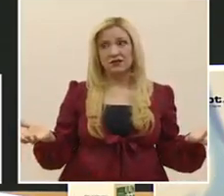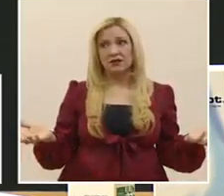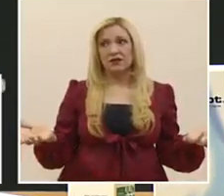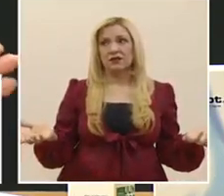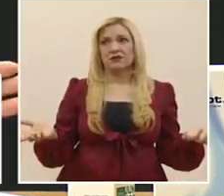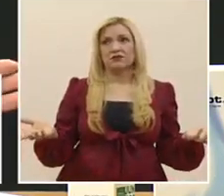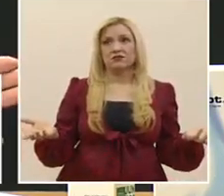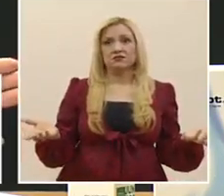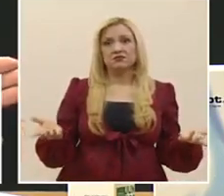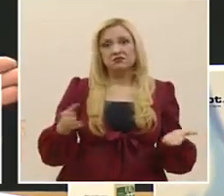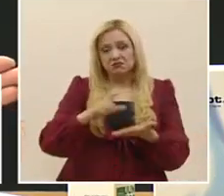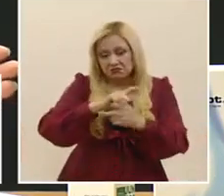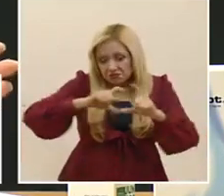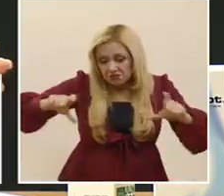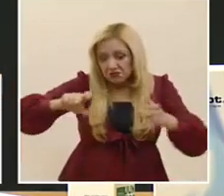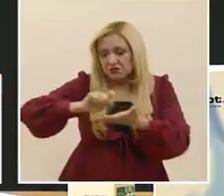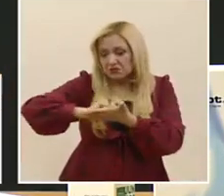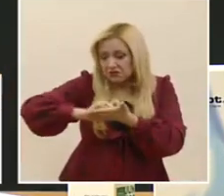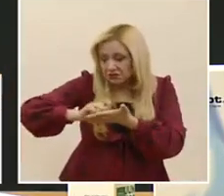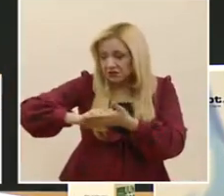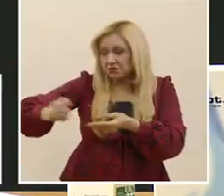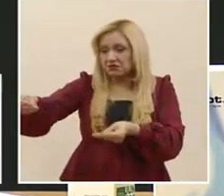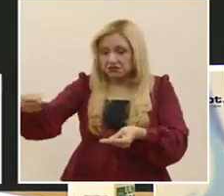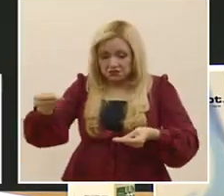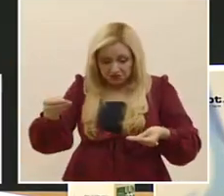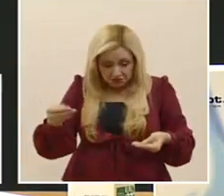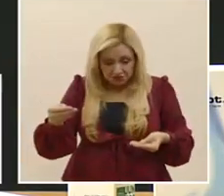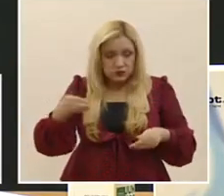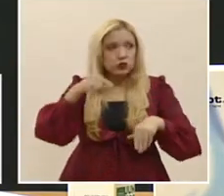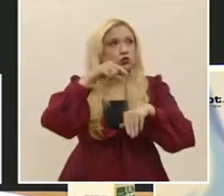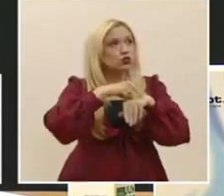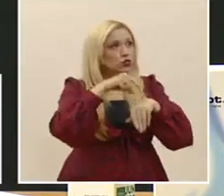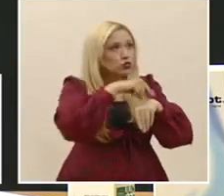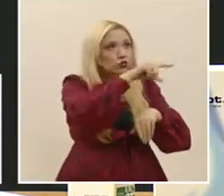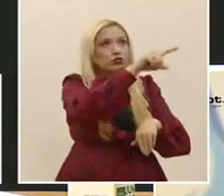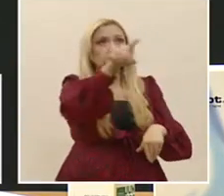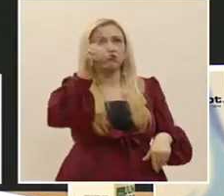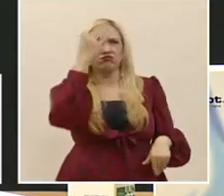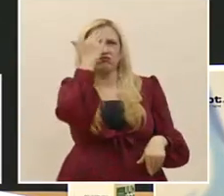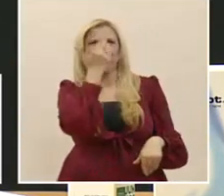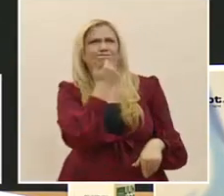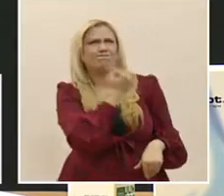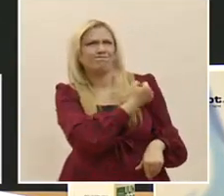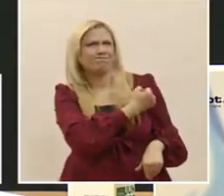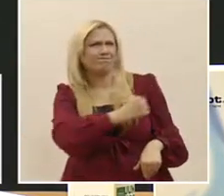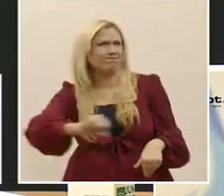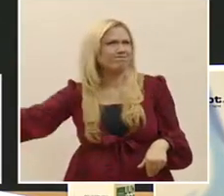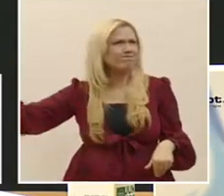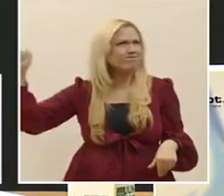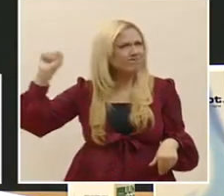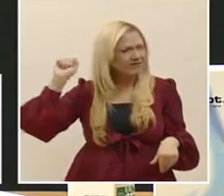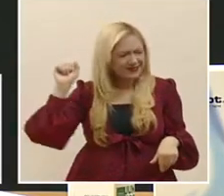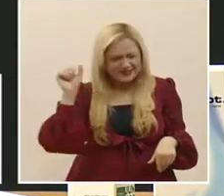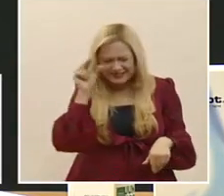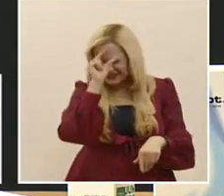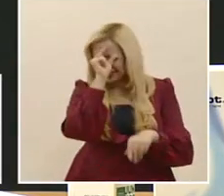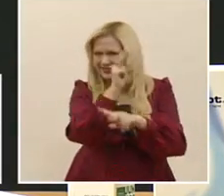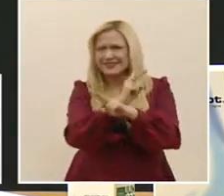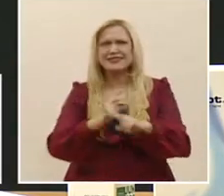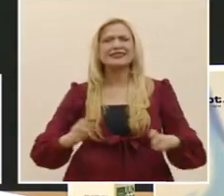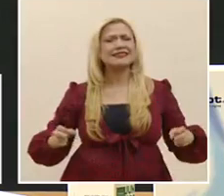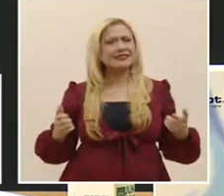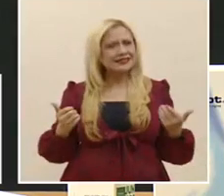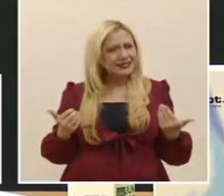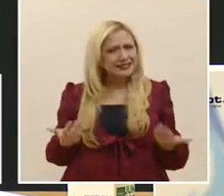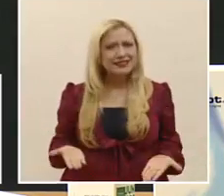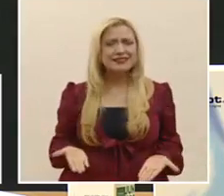Tenemos recetas, tenemos médicos capacitados, médicas capacitadas, tenemos,